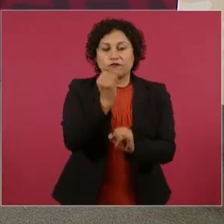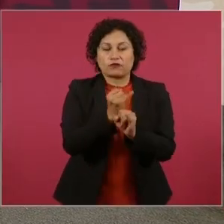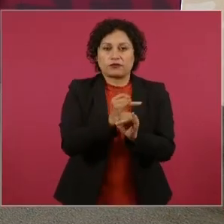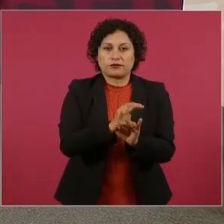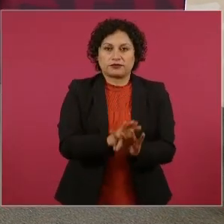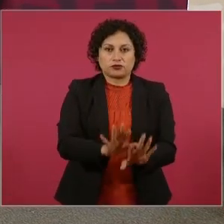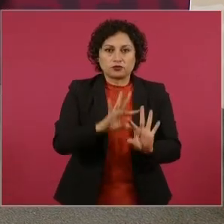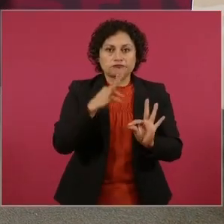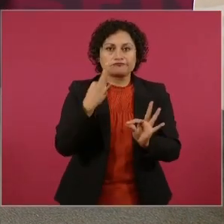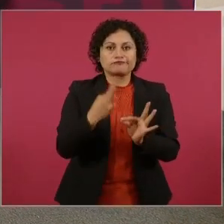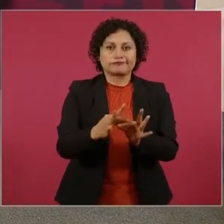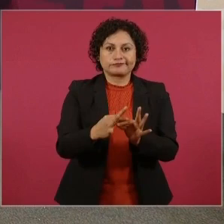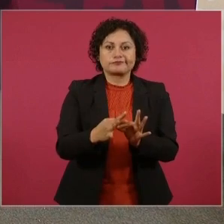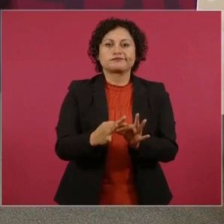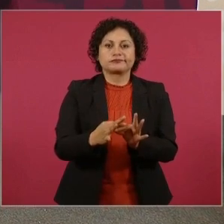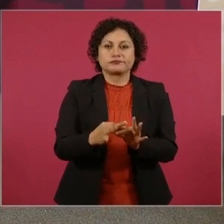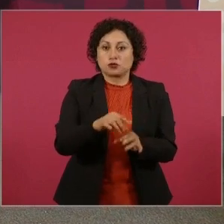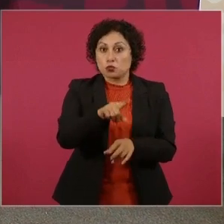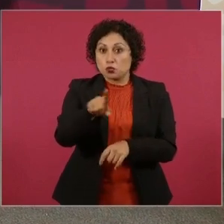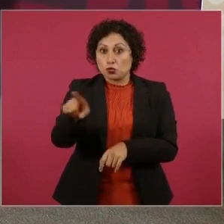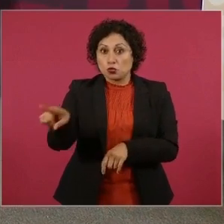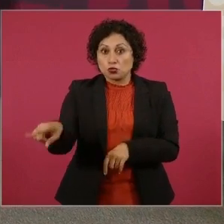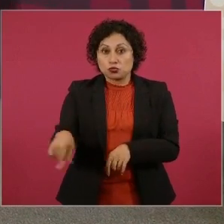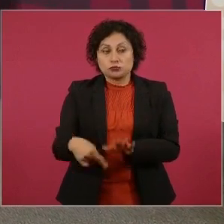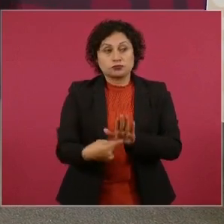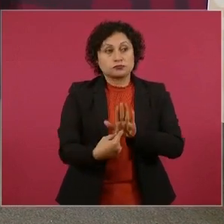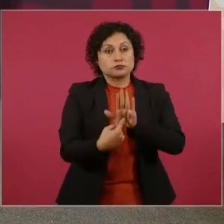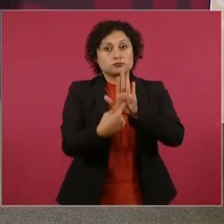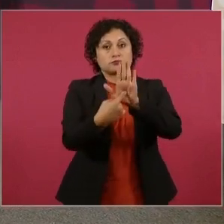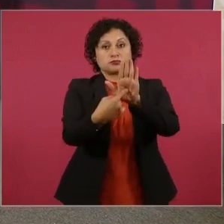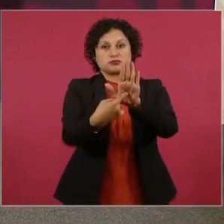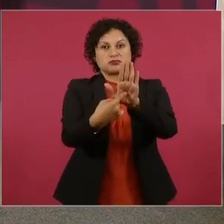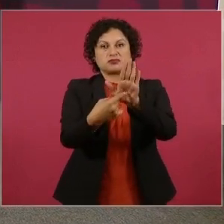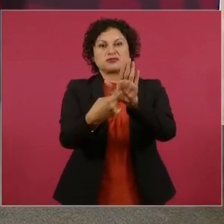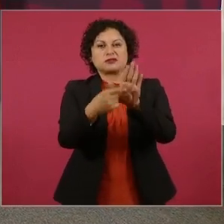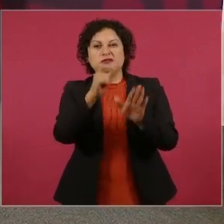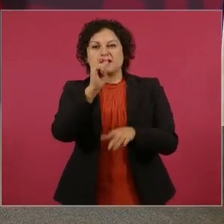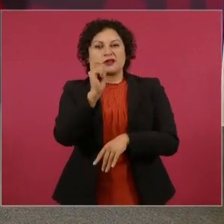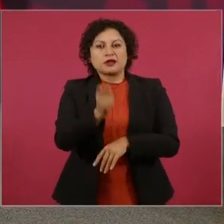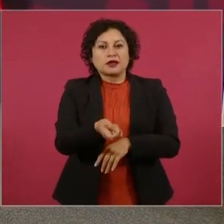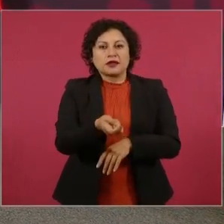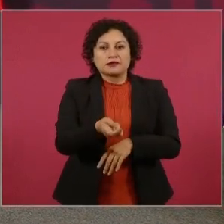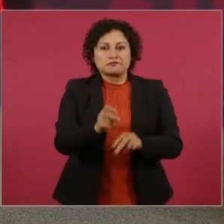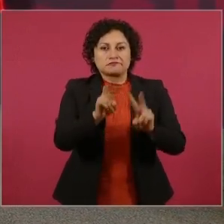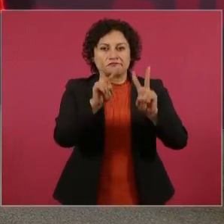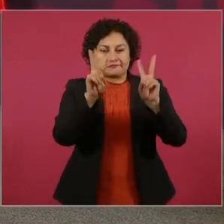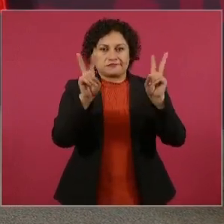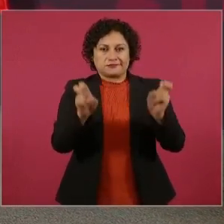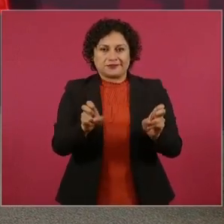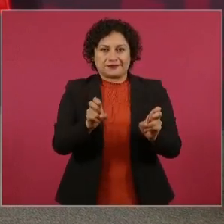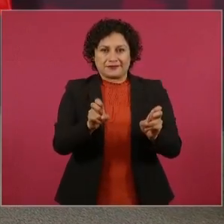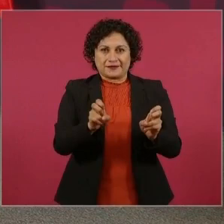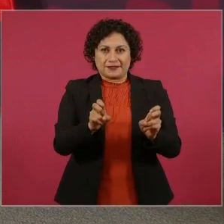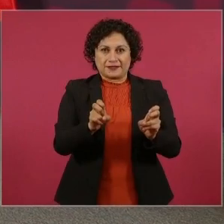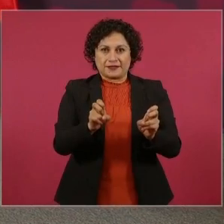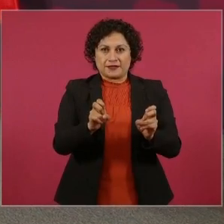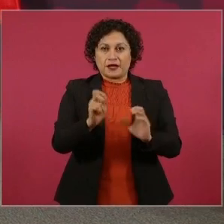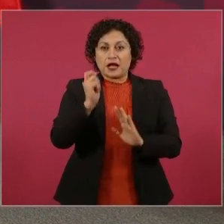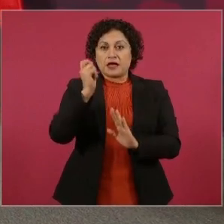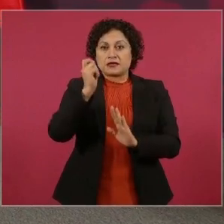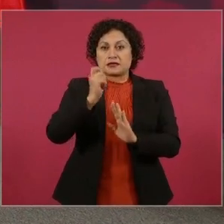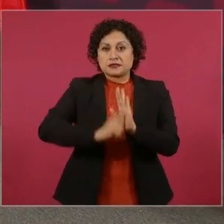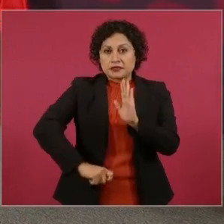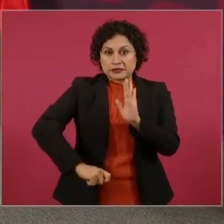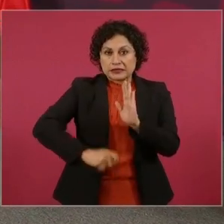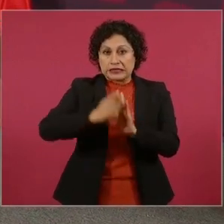llegan a demostrar que las tarjetas de crédito no